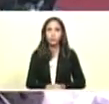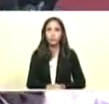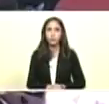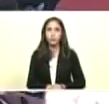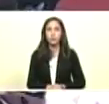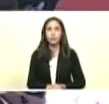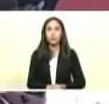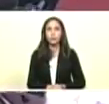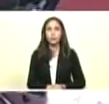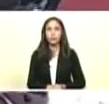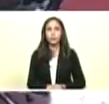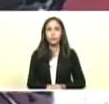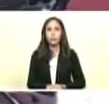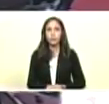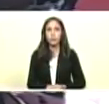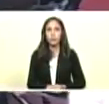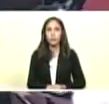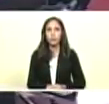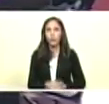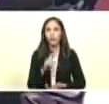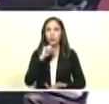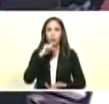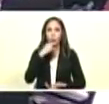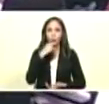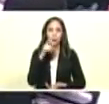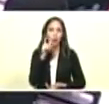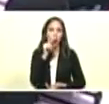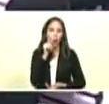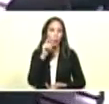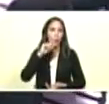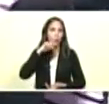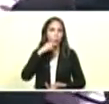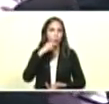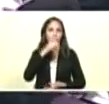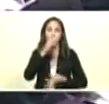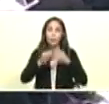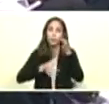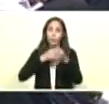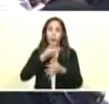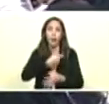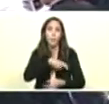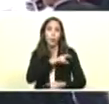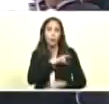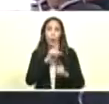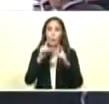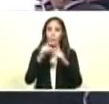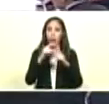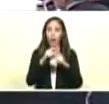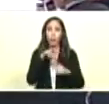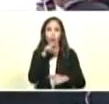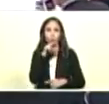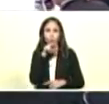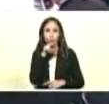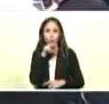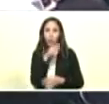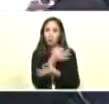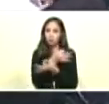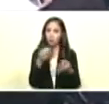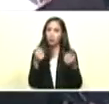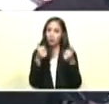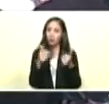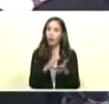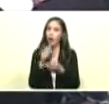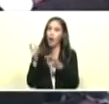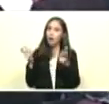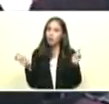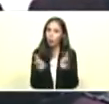Borgorodsky, de Moscú, de Rusia. Él habla muy bien el español. Tuvimos una reunión y yo quisiera que le